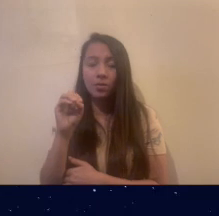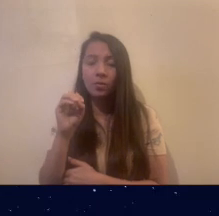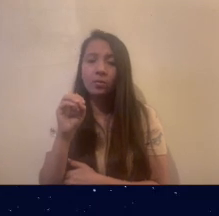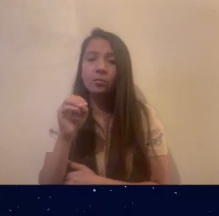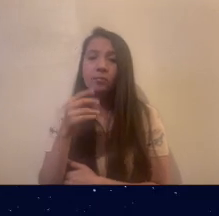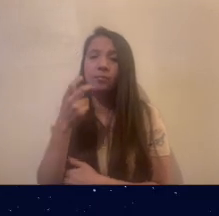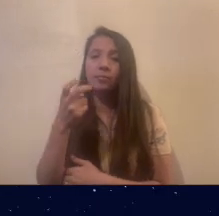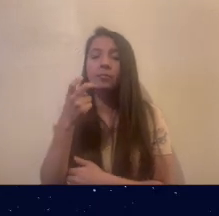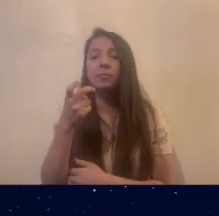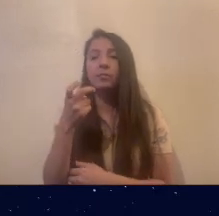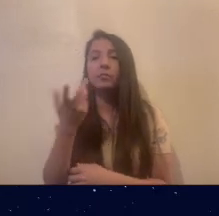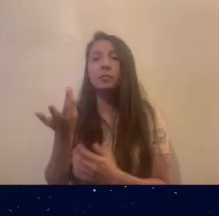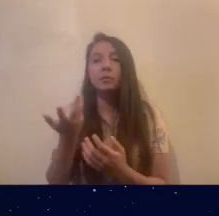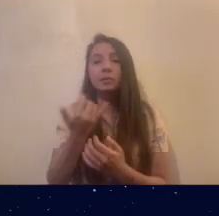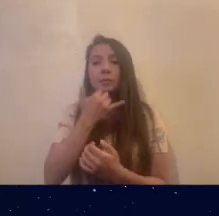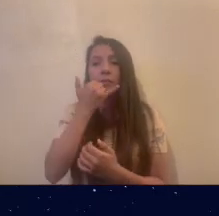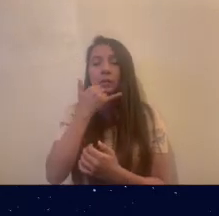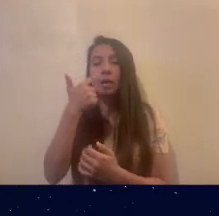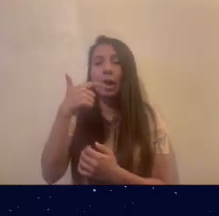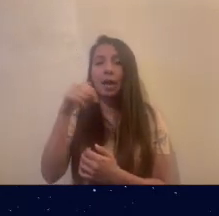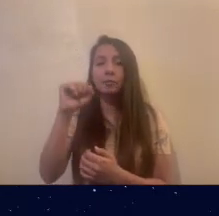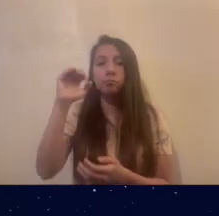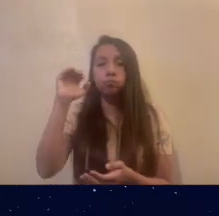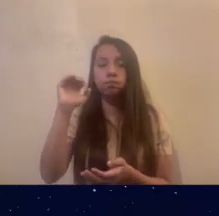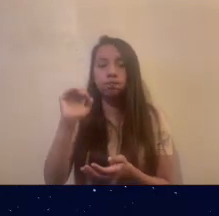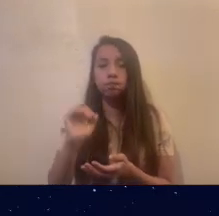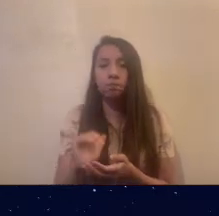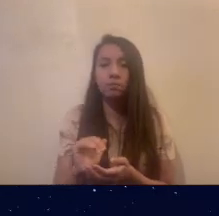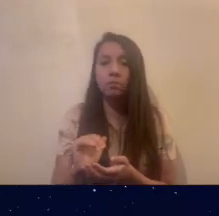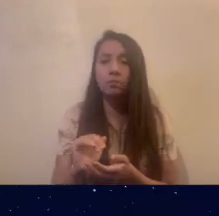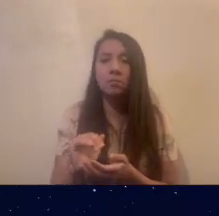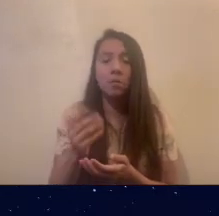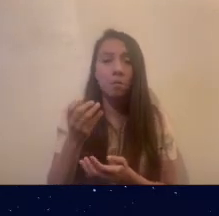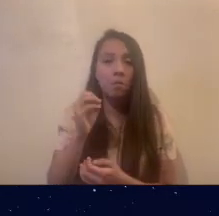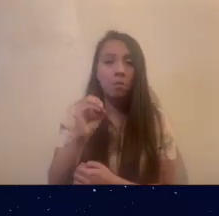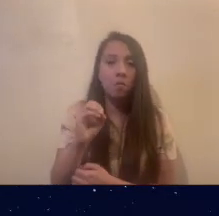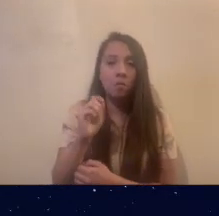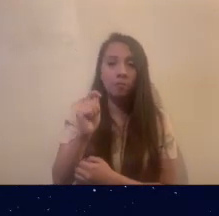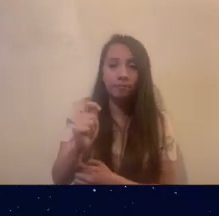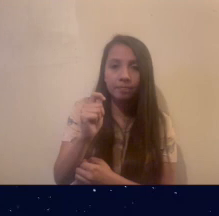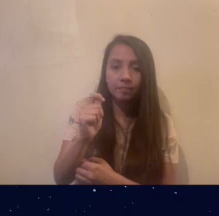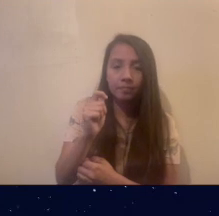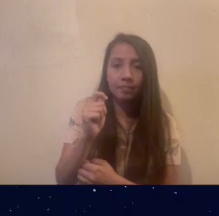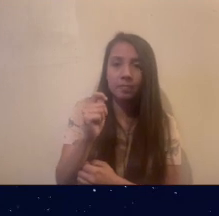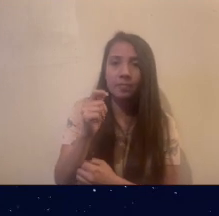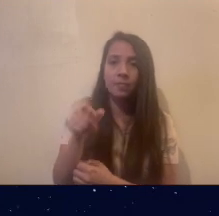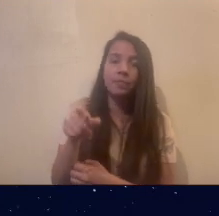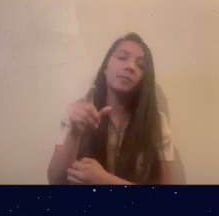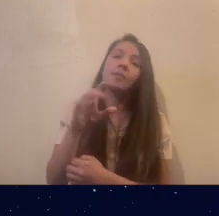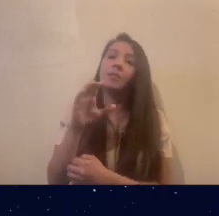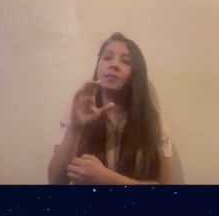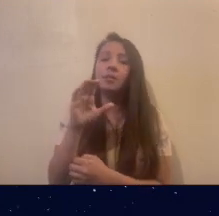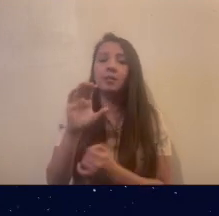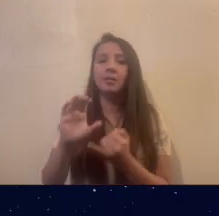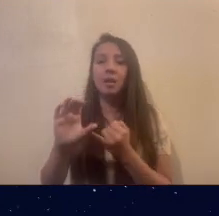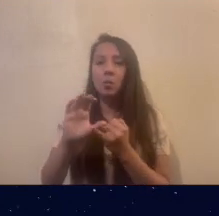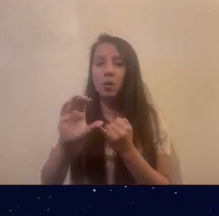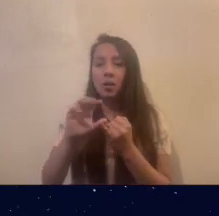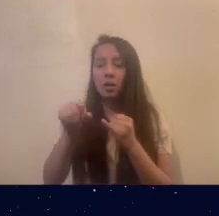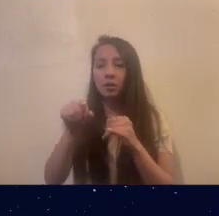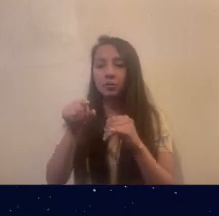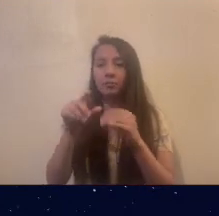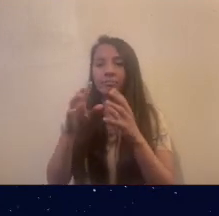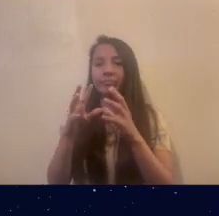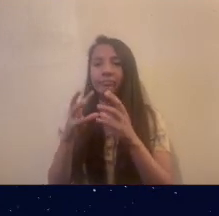los aquenios de quinoa un proceso de desgasificación que destruya las capas celulares, las células, y